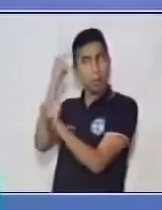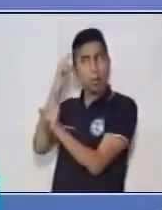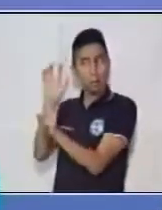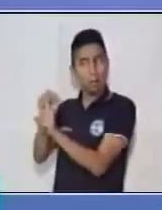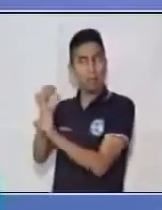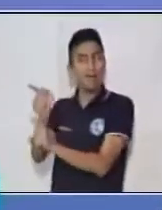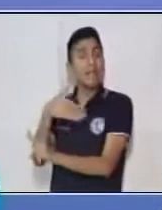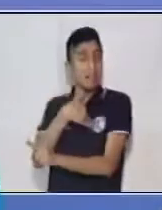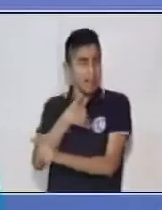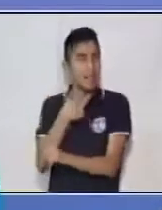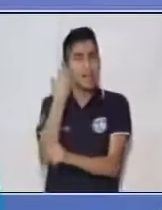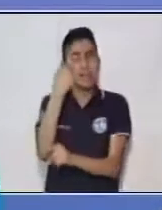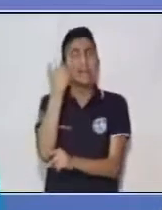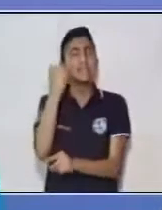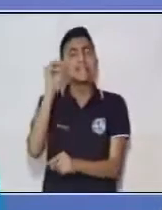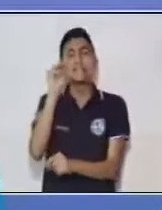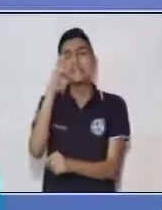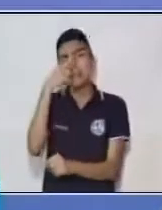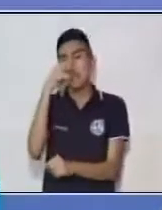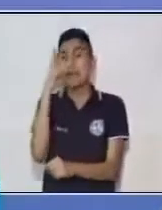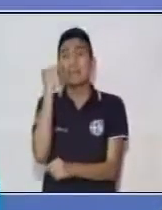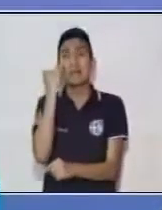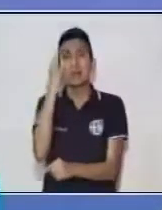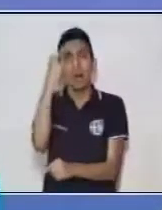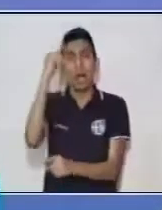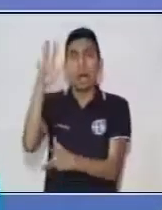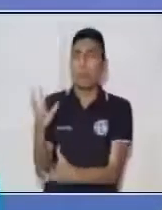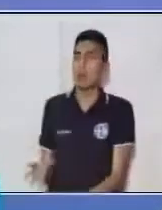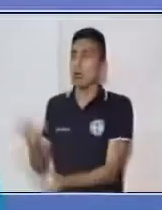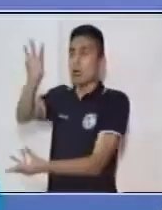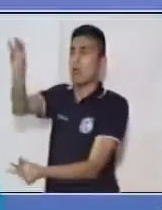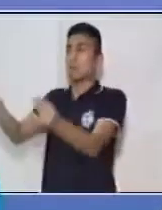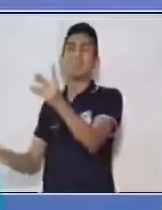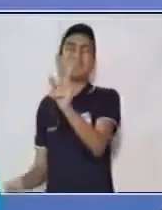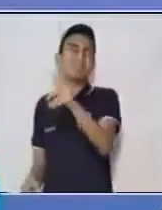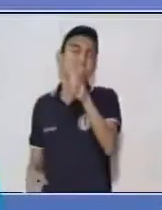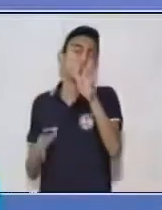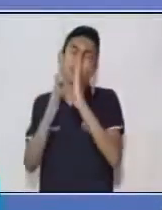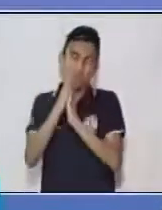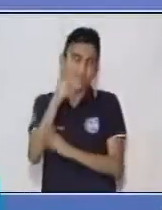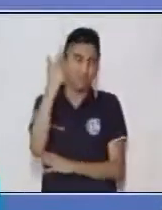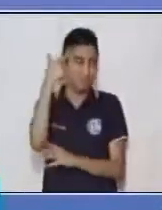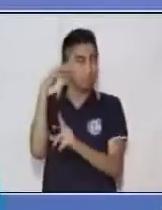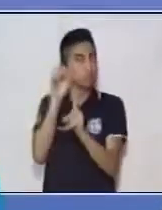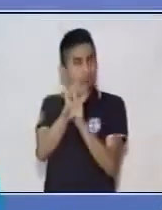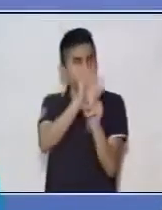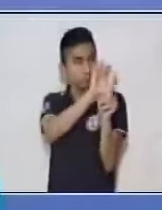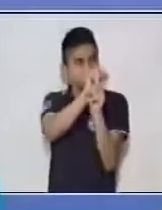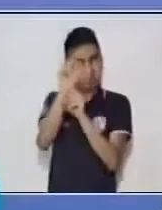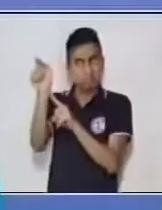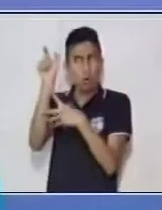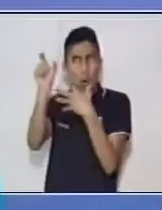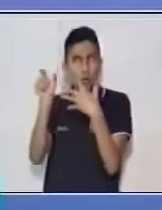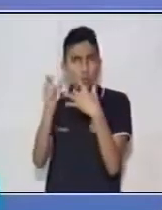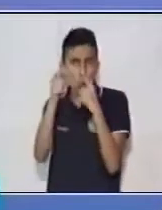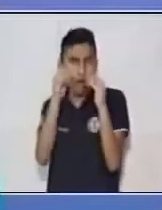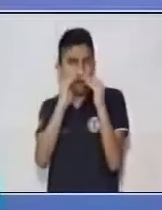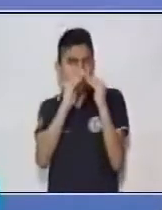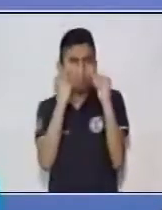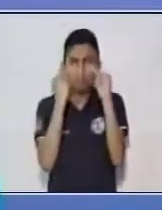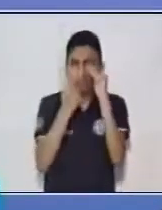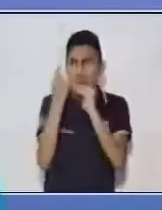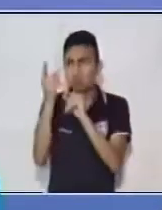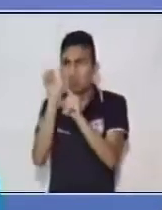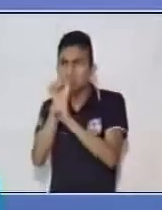algunas figuras les podemos buscar de qué manera le encontramos esa simetría axial o esa simetría radial